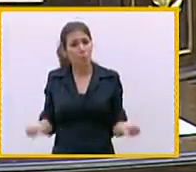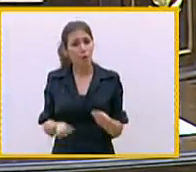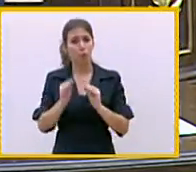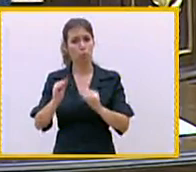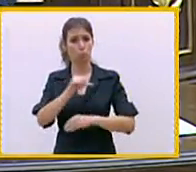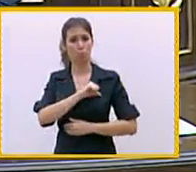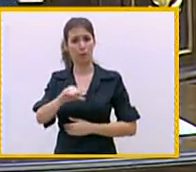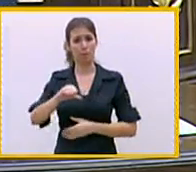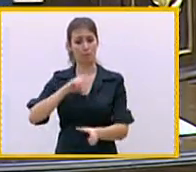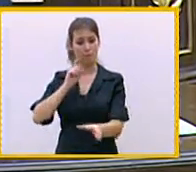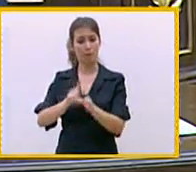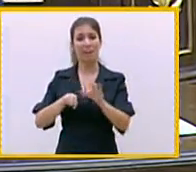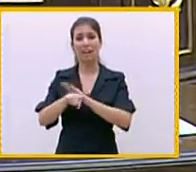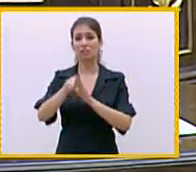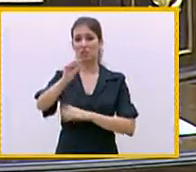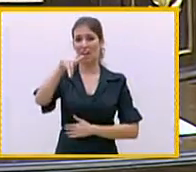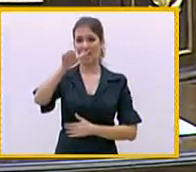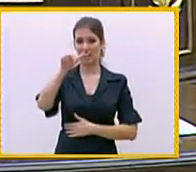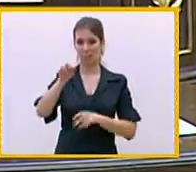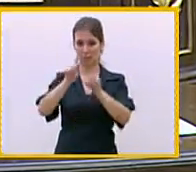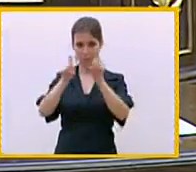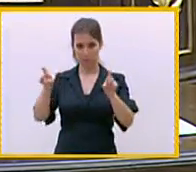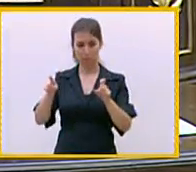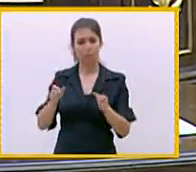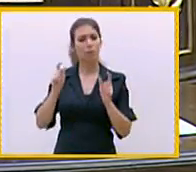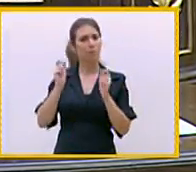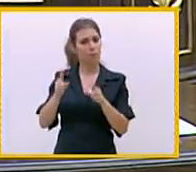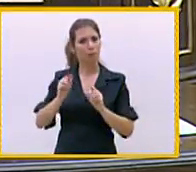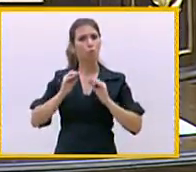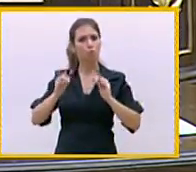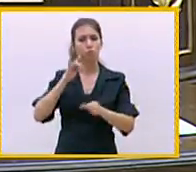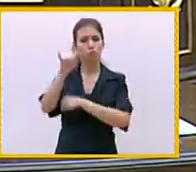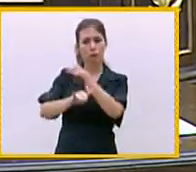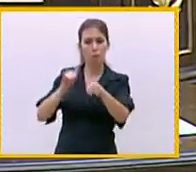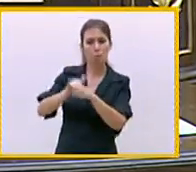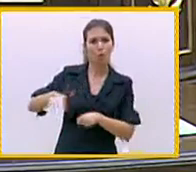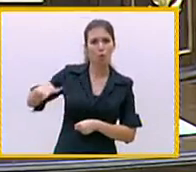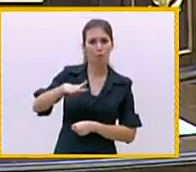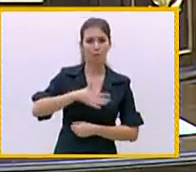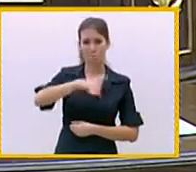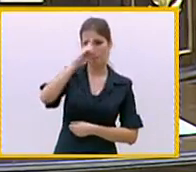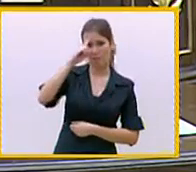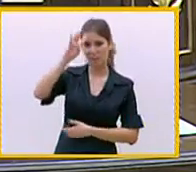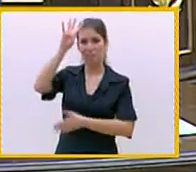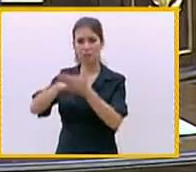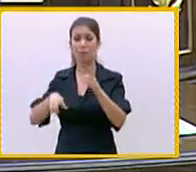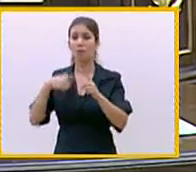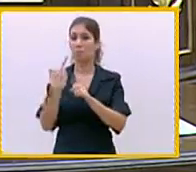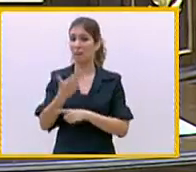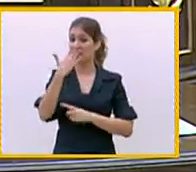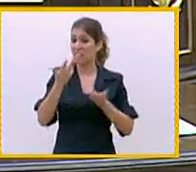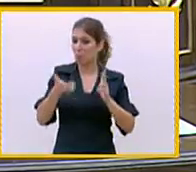en la gestión de AENA, estableciendo las concesiones de los aeropuertos de Madrid y Barcelona, cuya licitación es ya muy